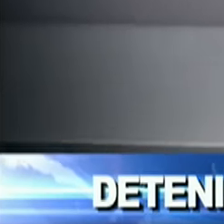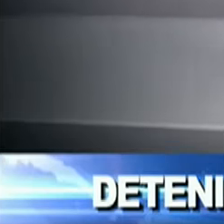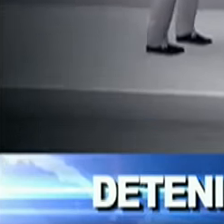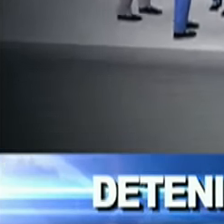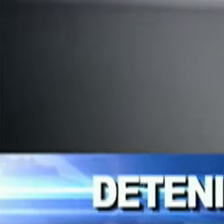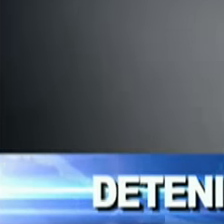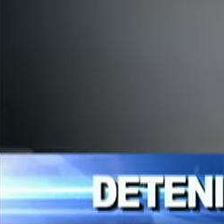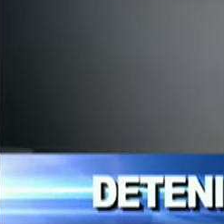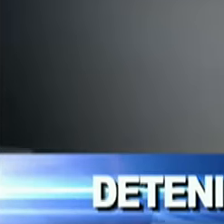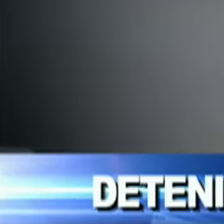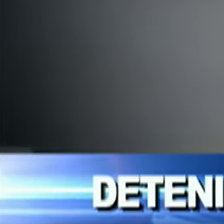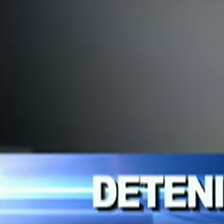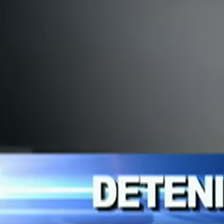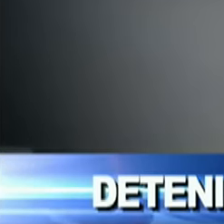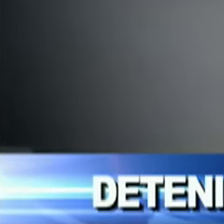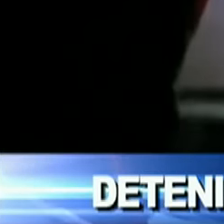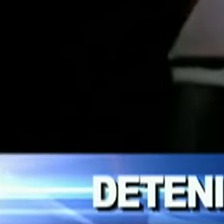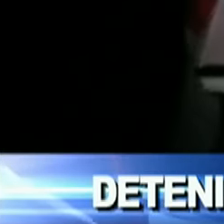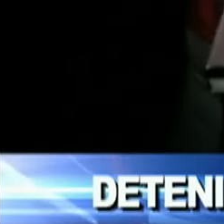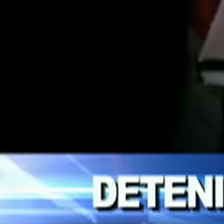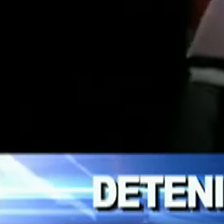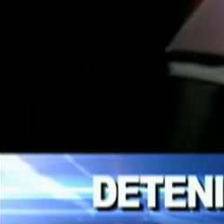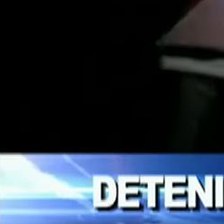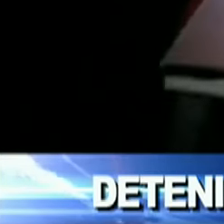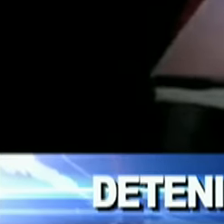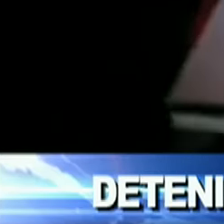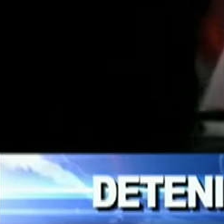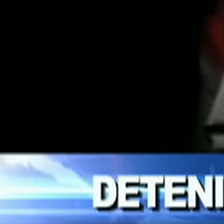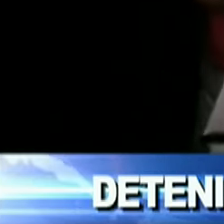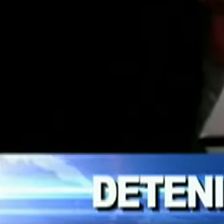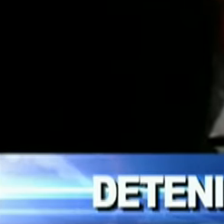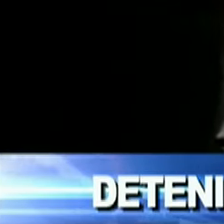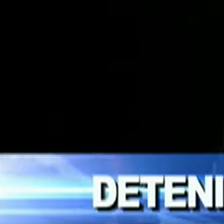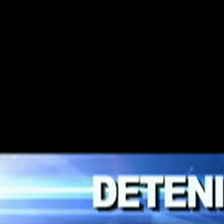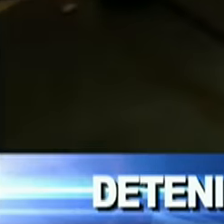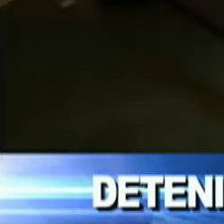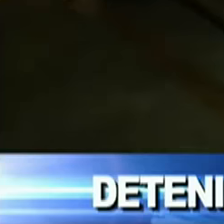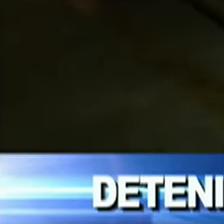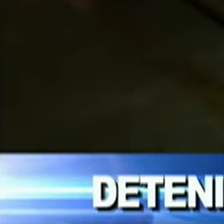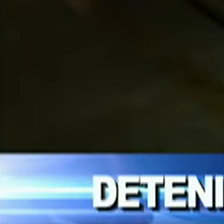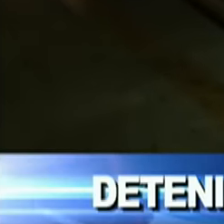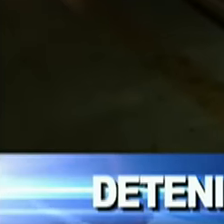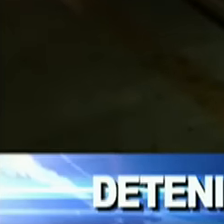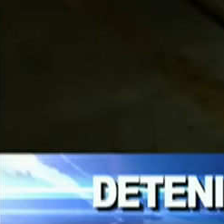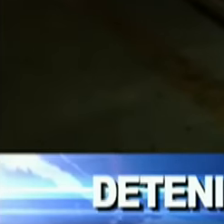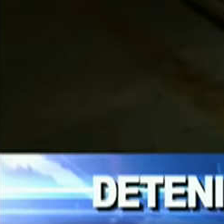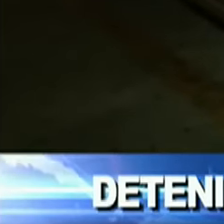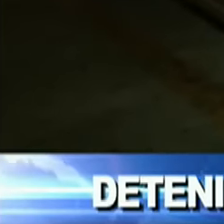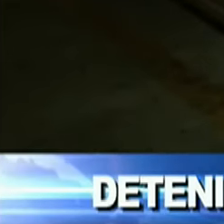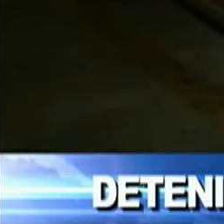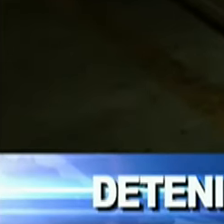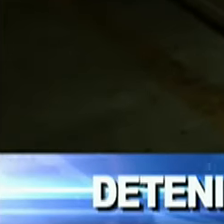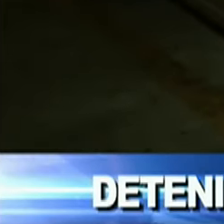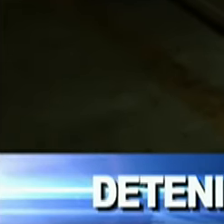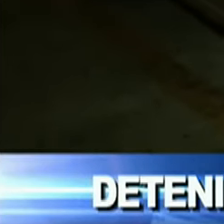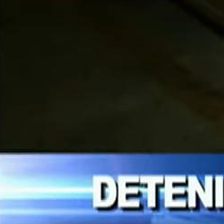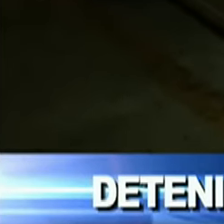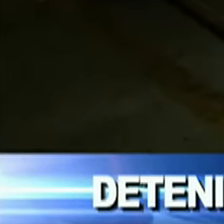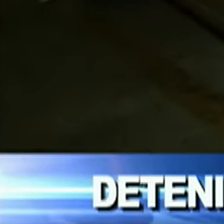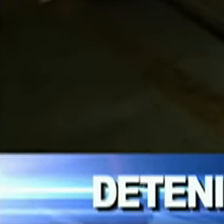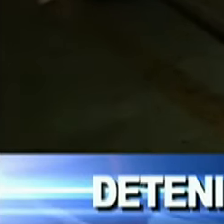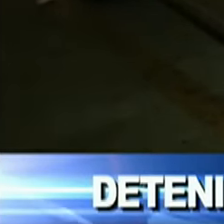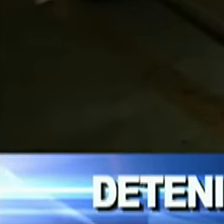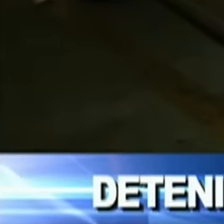Guayaquil. Delincuentes se fueron a festejar. La policía realizó un operativo y los